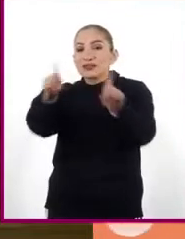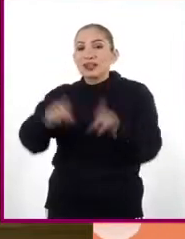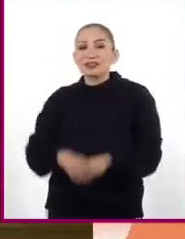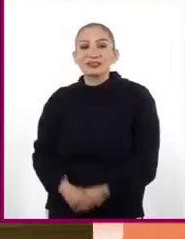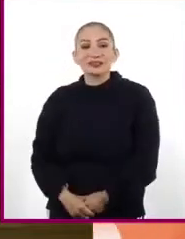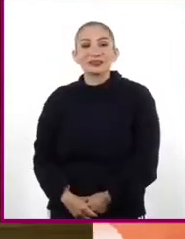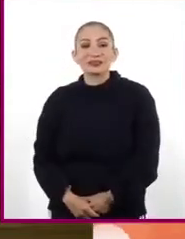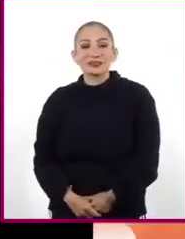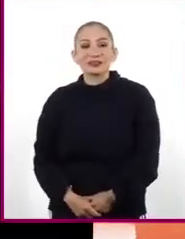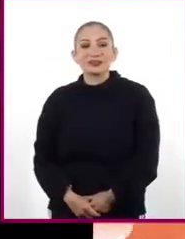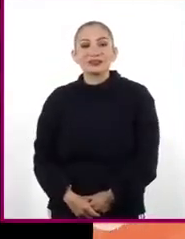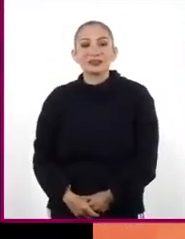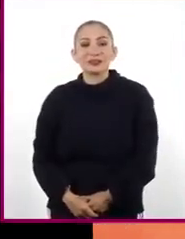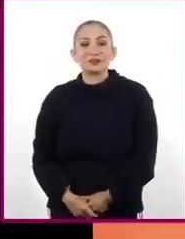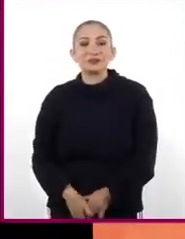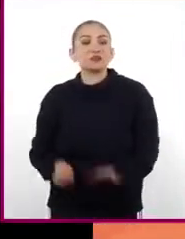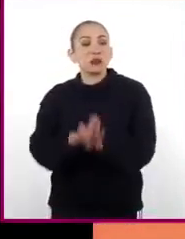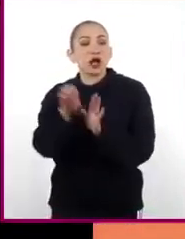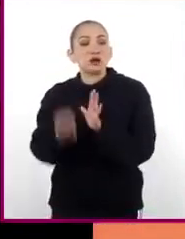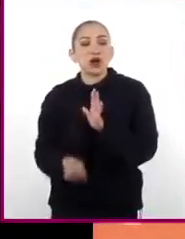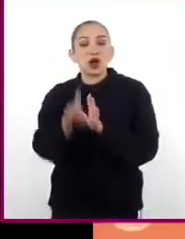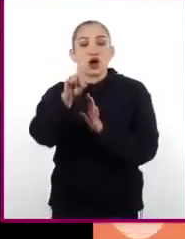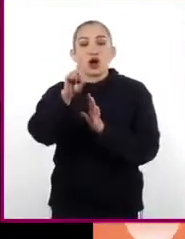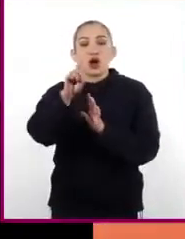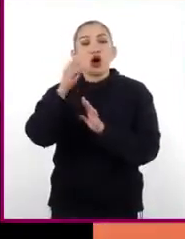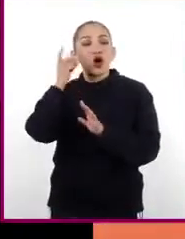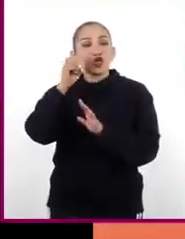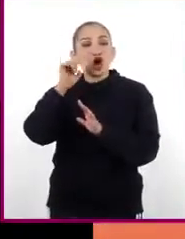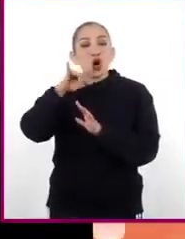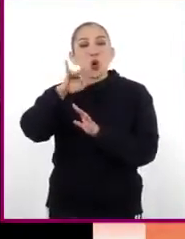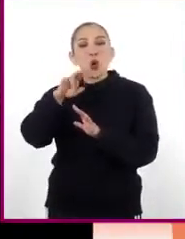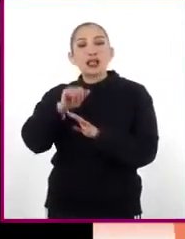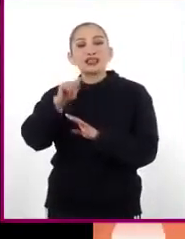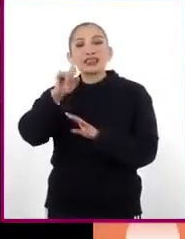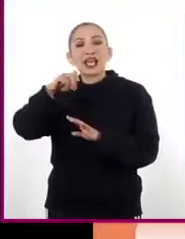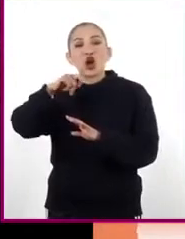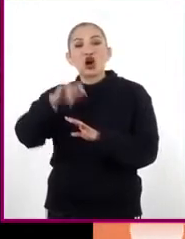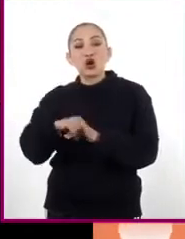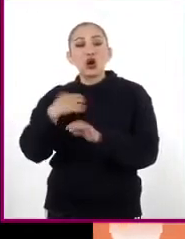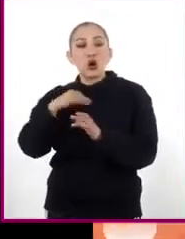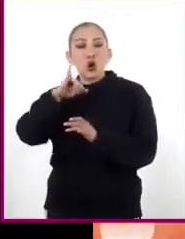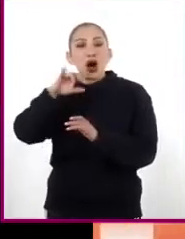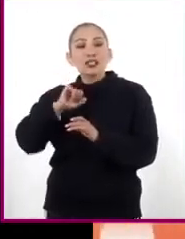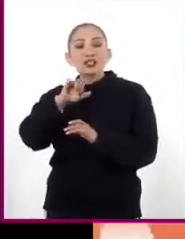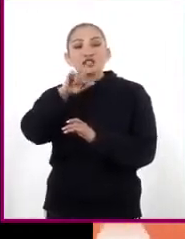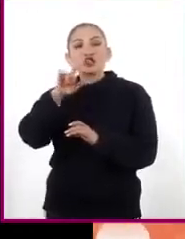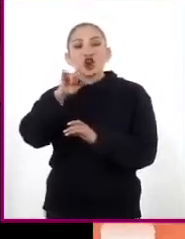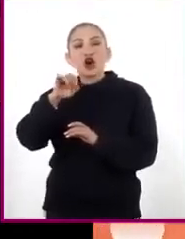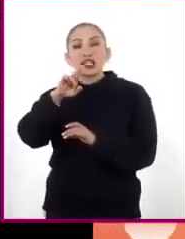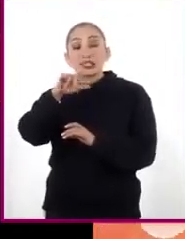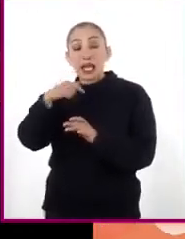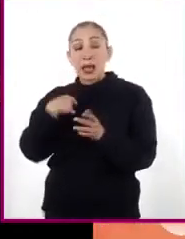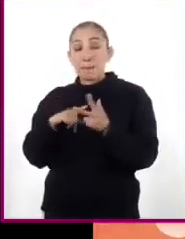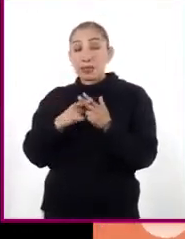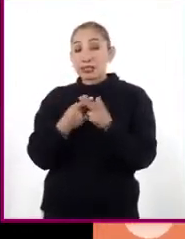distintos, como Don Juan Tenorio, del español Juan Zorrilla, estrenada